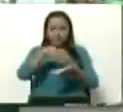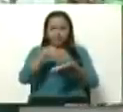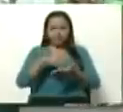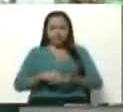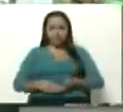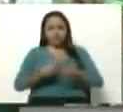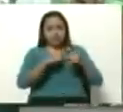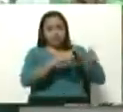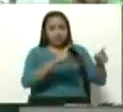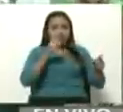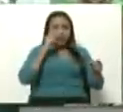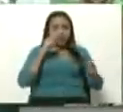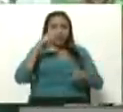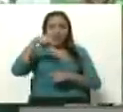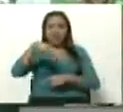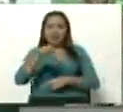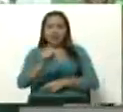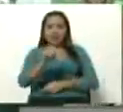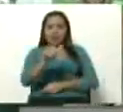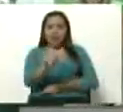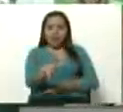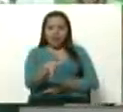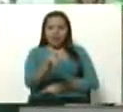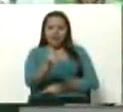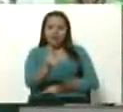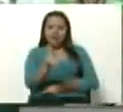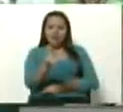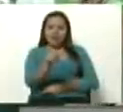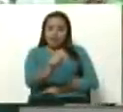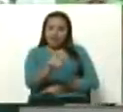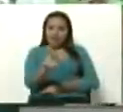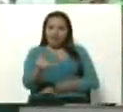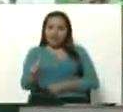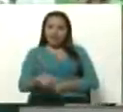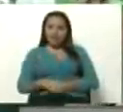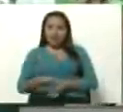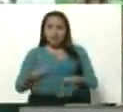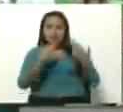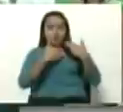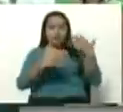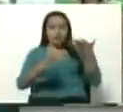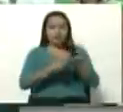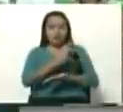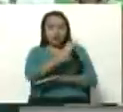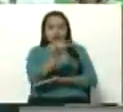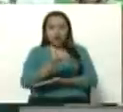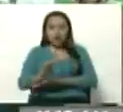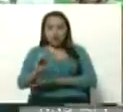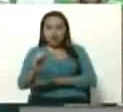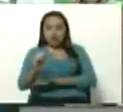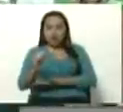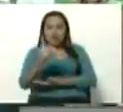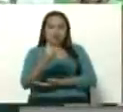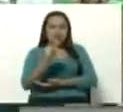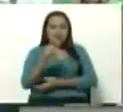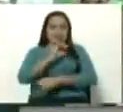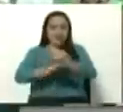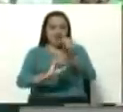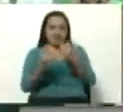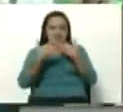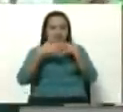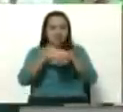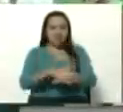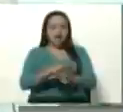Ciudadano Nayade Solovenni Loquivi Belmontes, comandante de la zona operativa de defensa integral Guárico